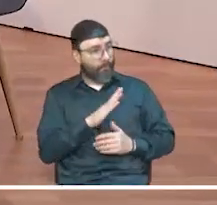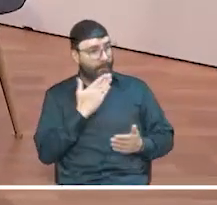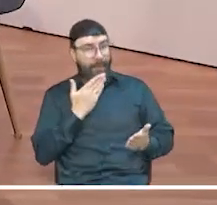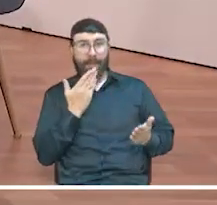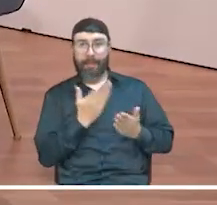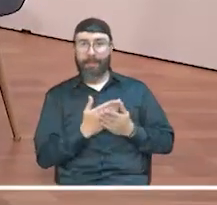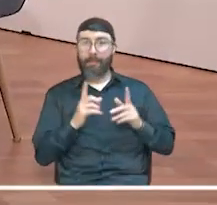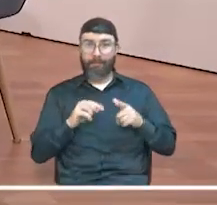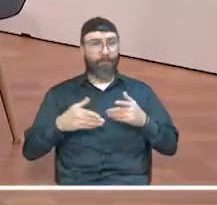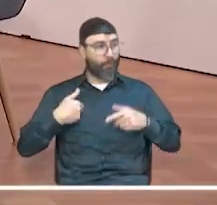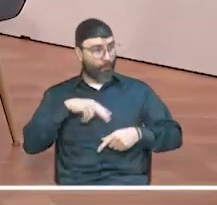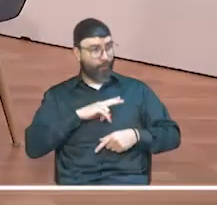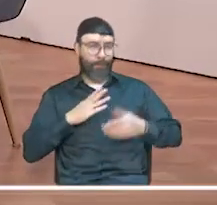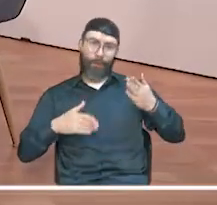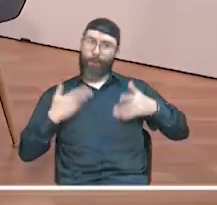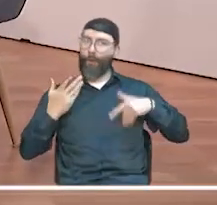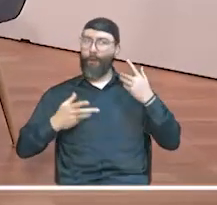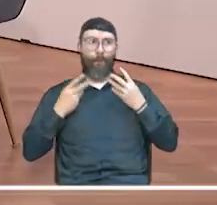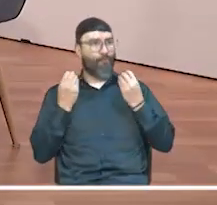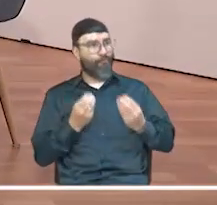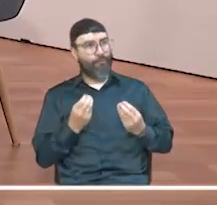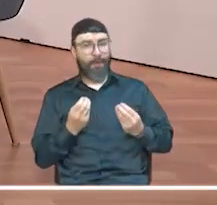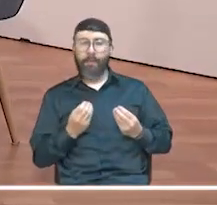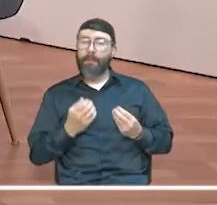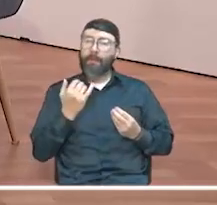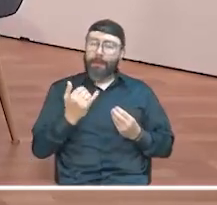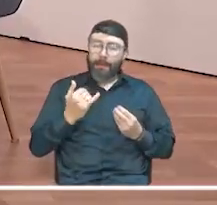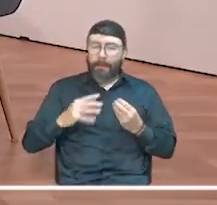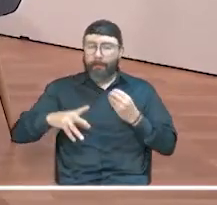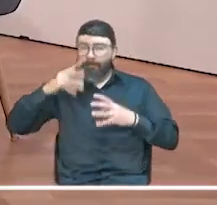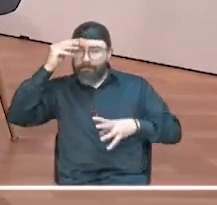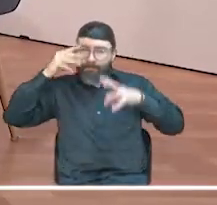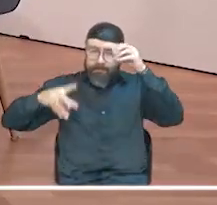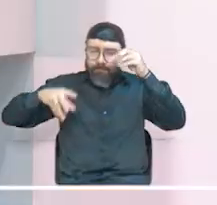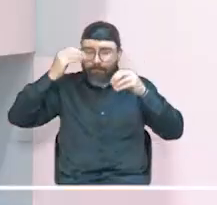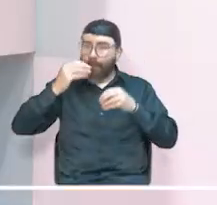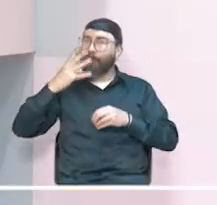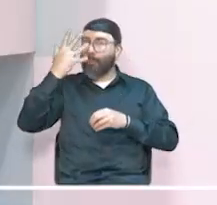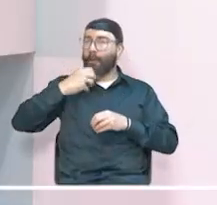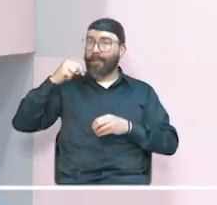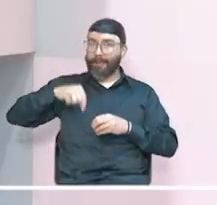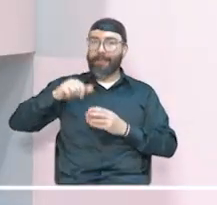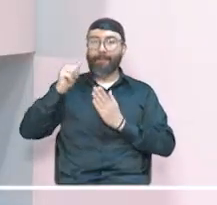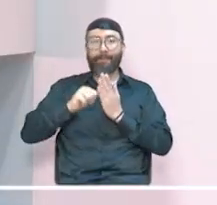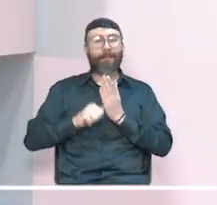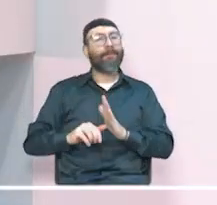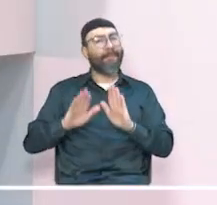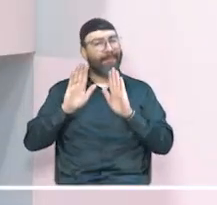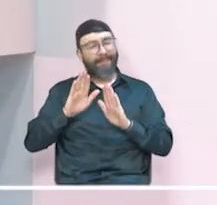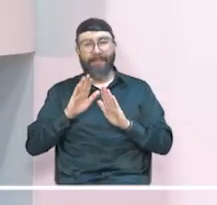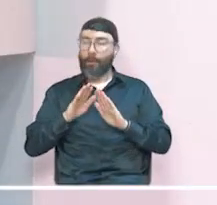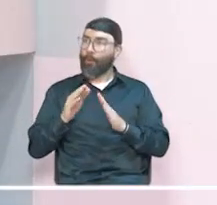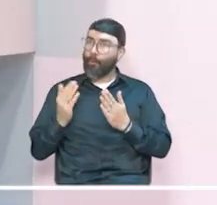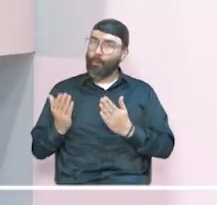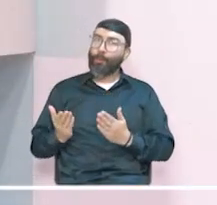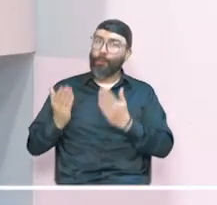súper contentos porque realmente creo que van a quedar aprendizajes muy bonitos del programa de hoy, realmente cosas muy significativas y muy tangibles,